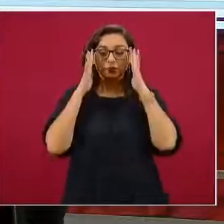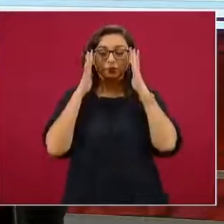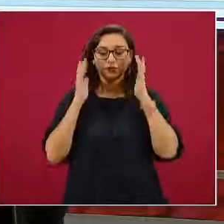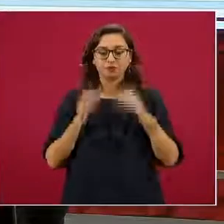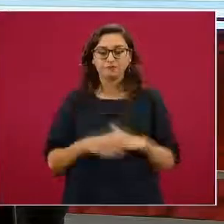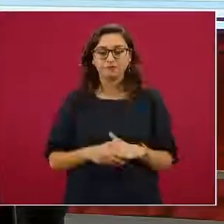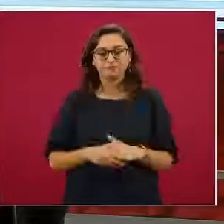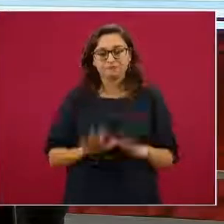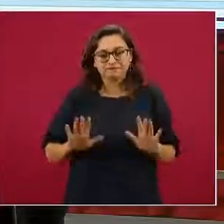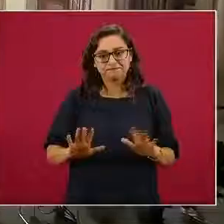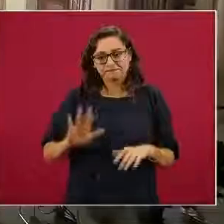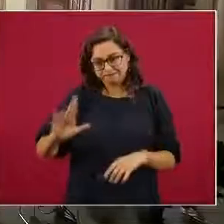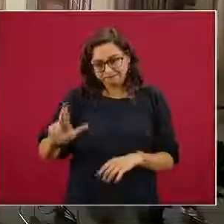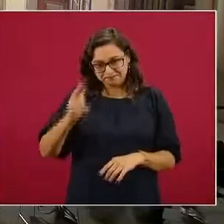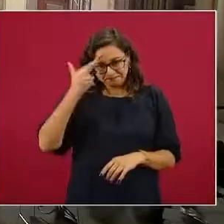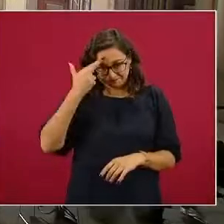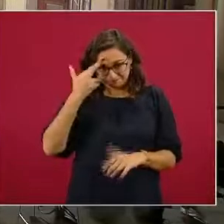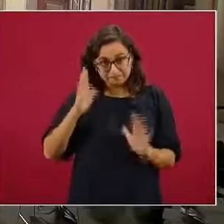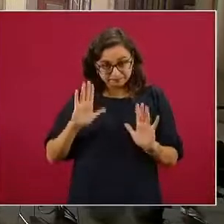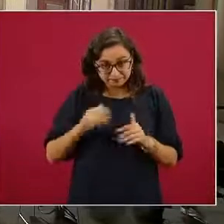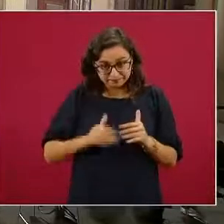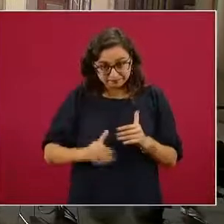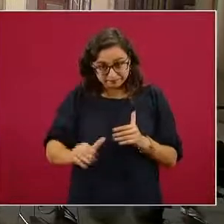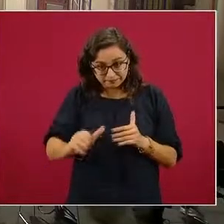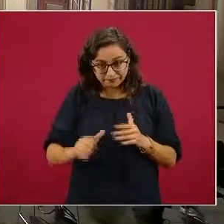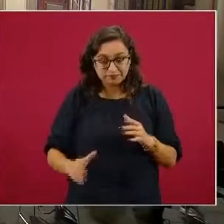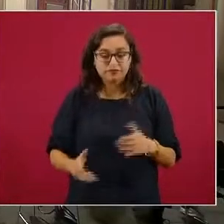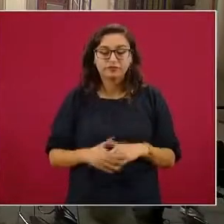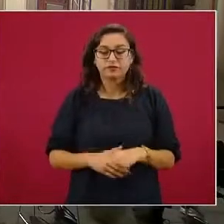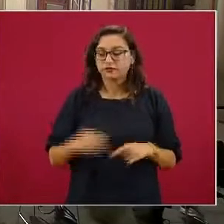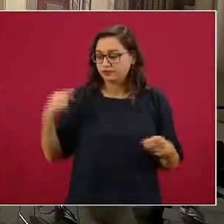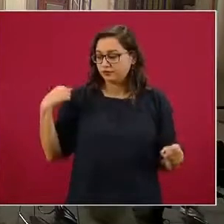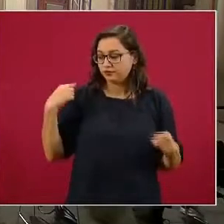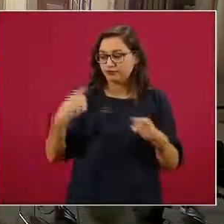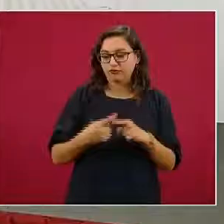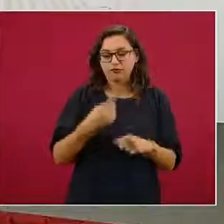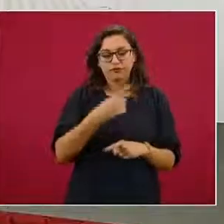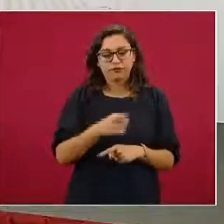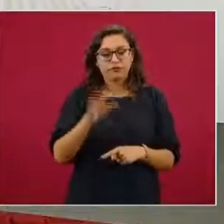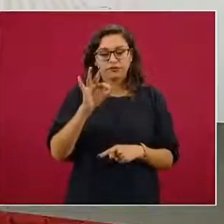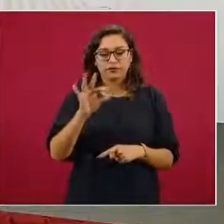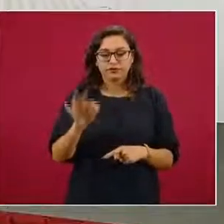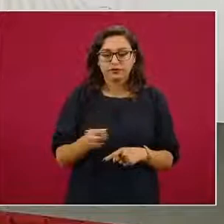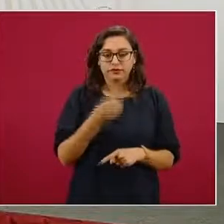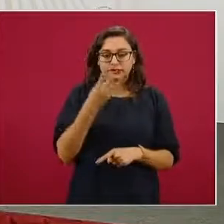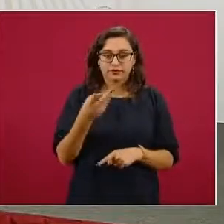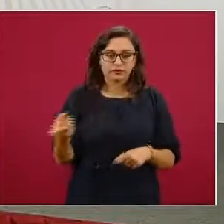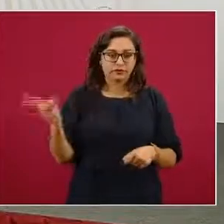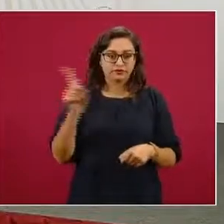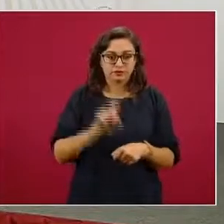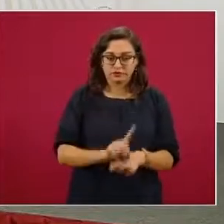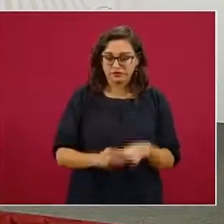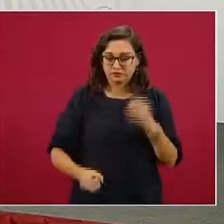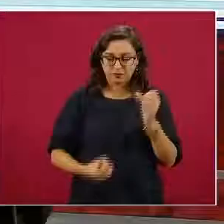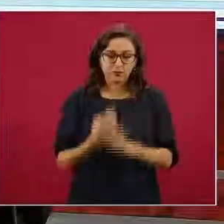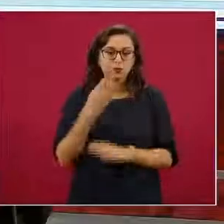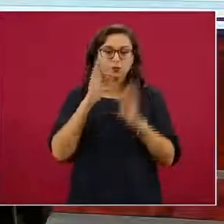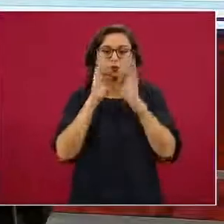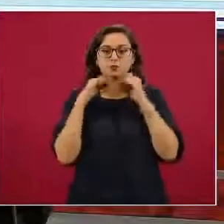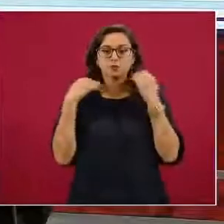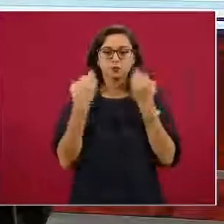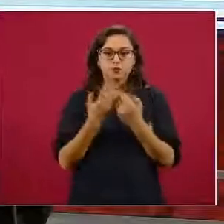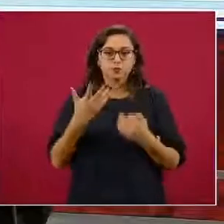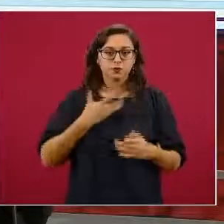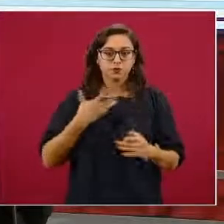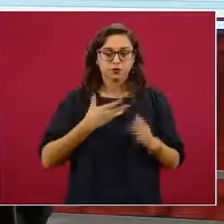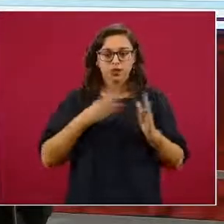Pequeño recordatorio de cómo está funcionando esto. Llevamos 143 días en esa modalidad, aquí están los calendarios, la Jornada Nacional